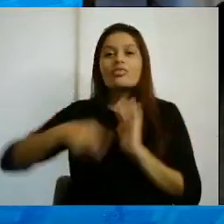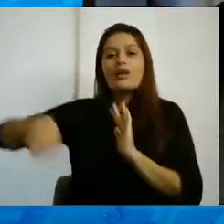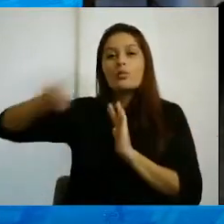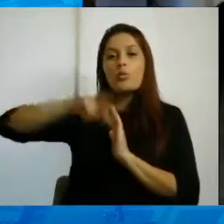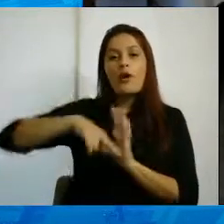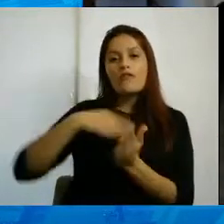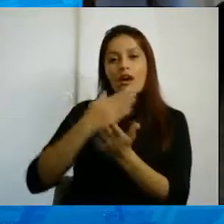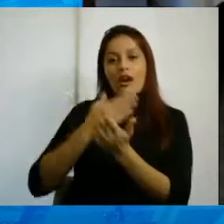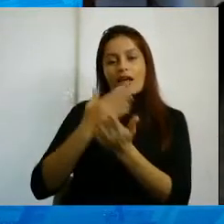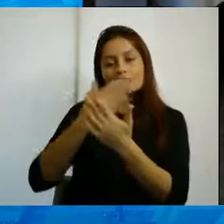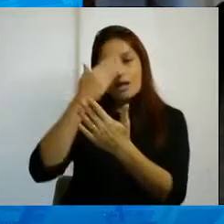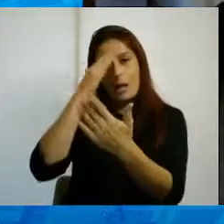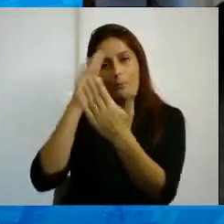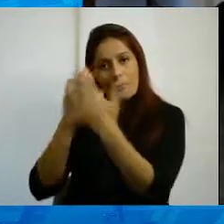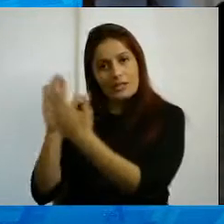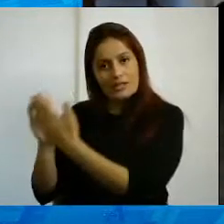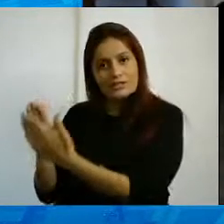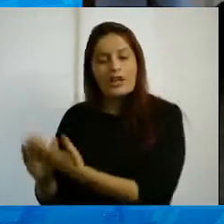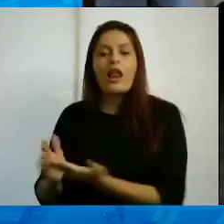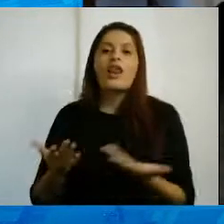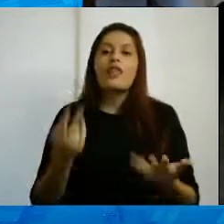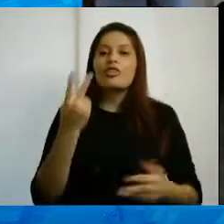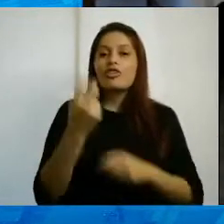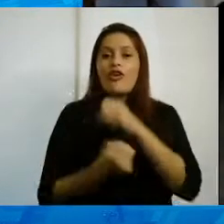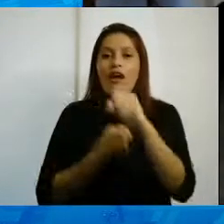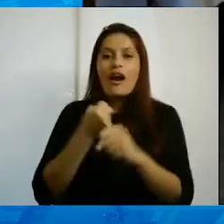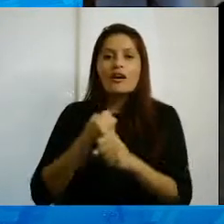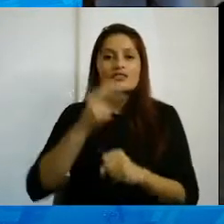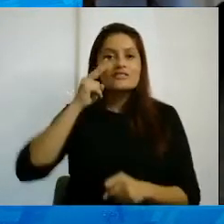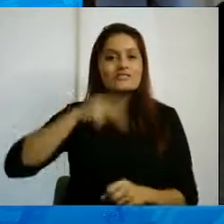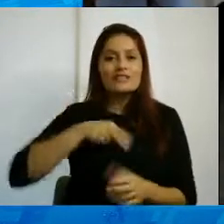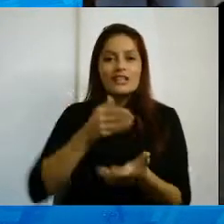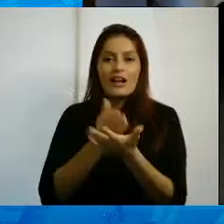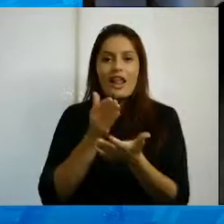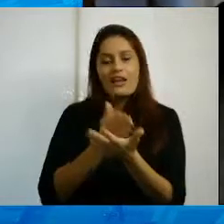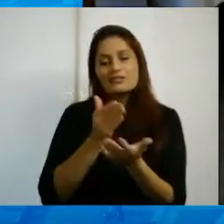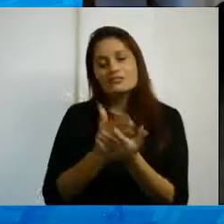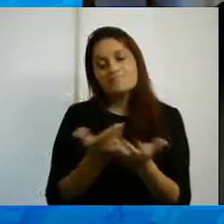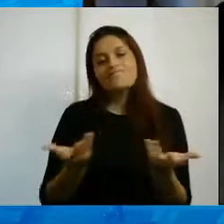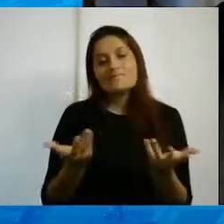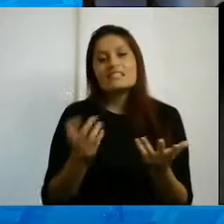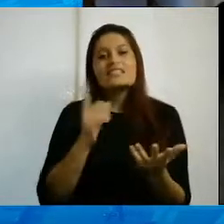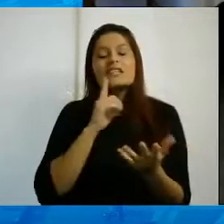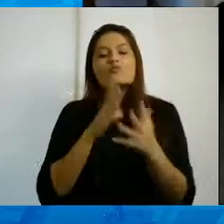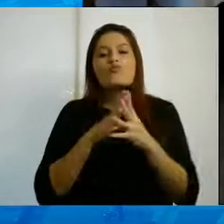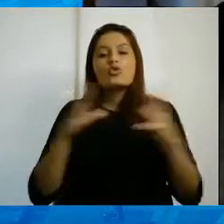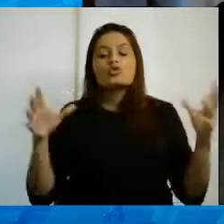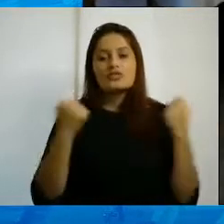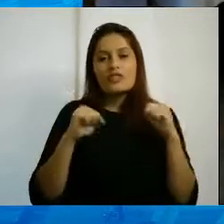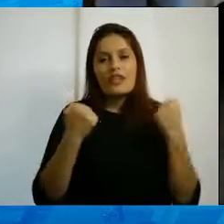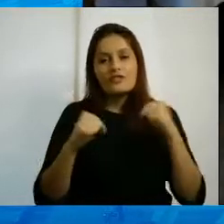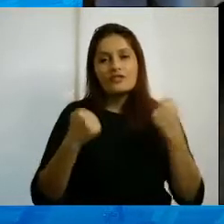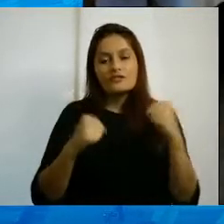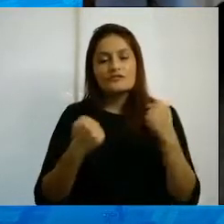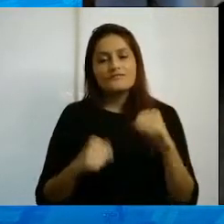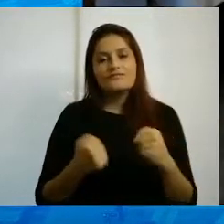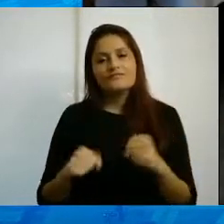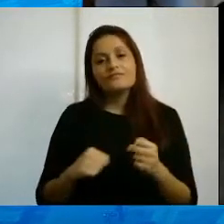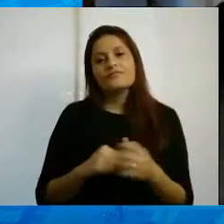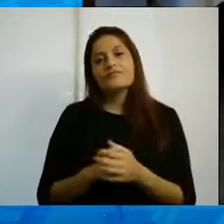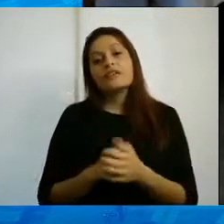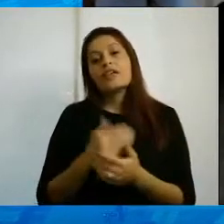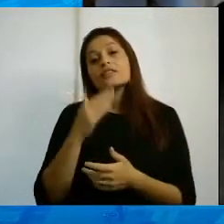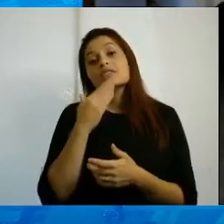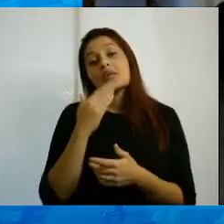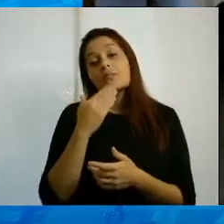clases presenciales y claramente con 2 años de pandemia encima y con un nivel de estrés también y